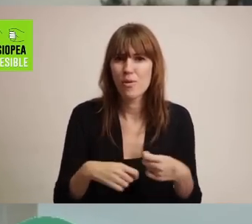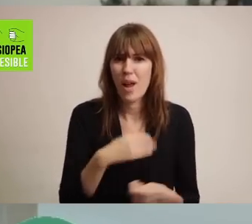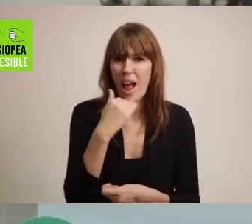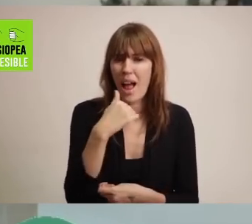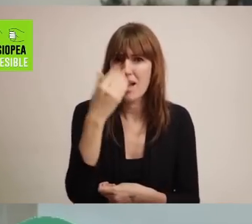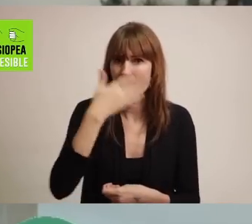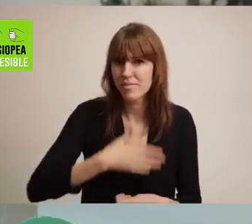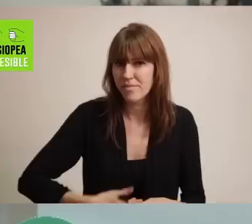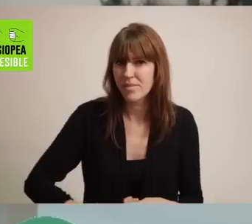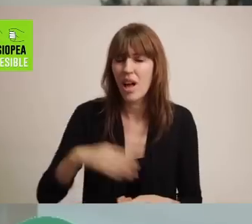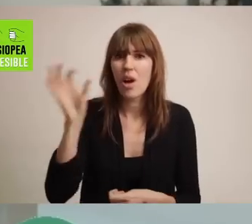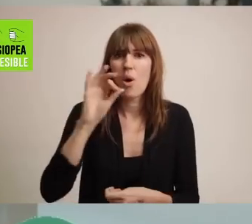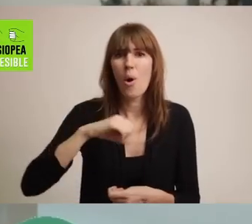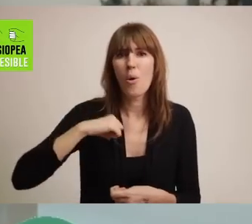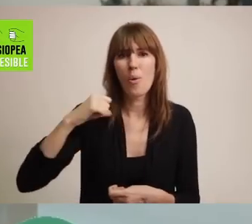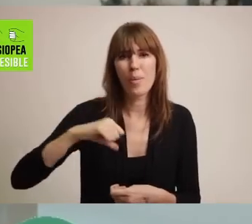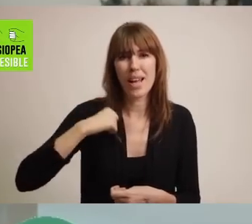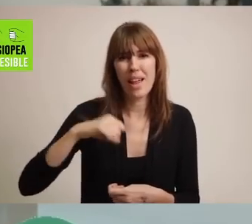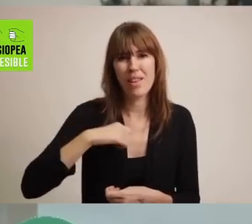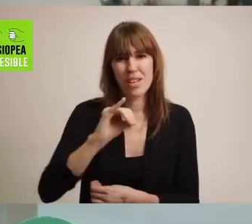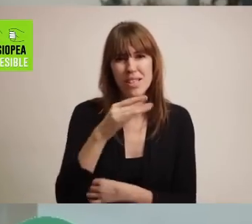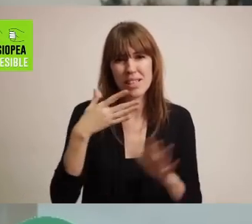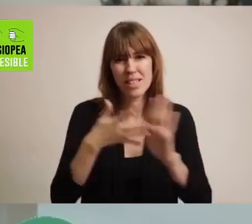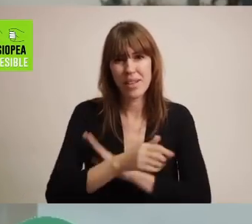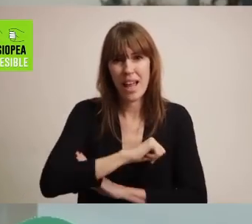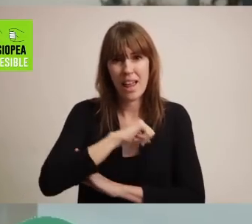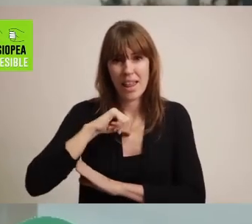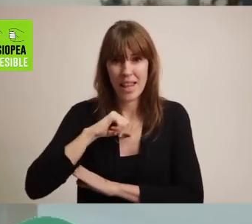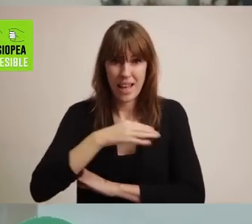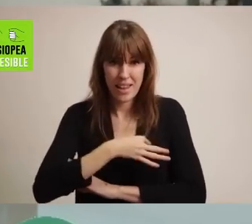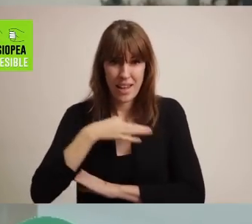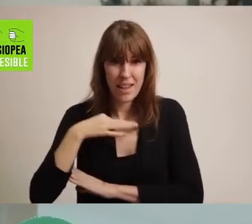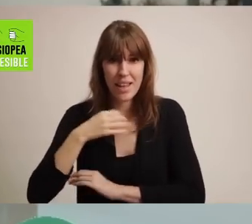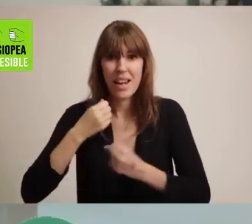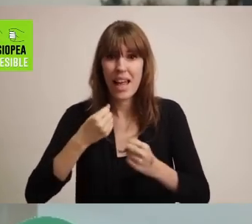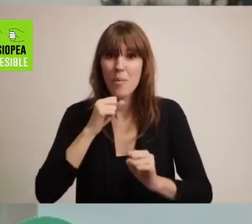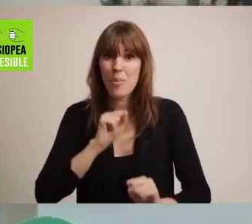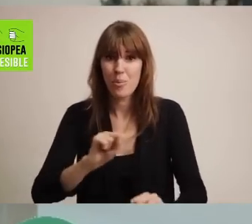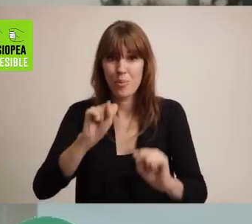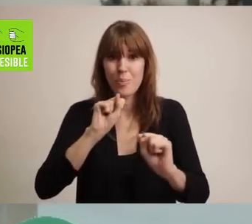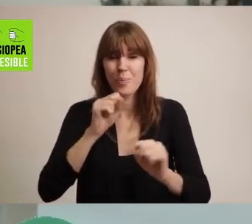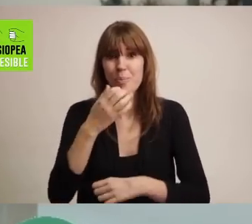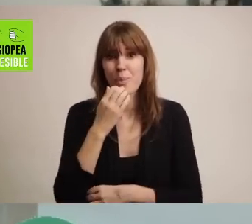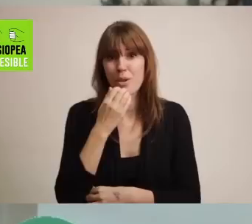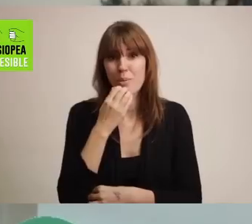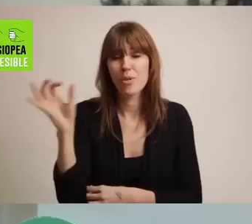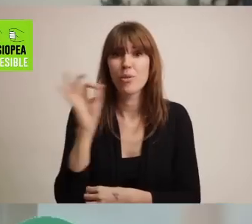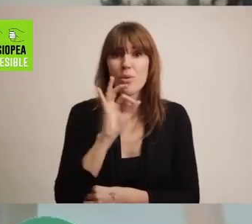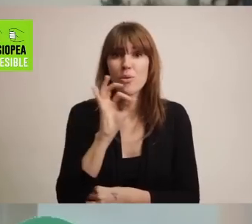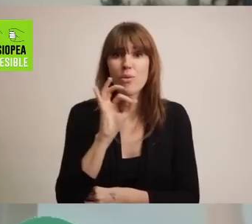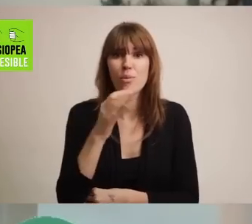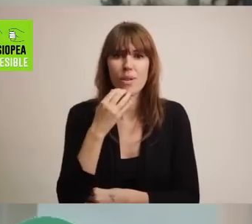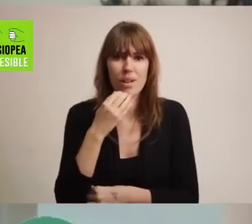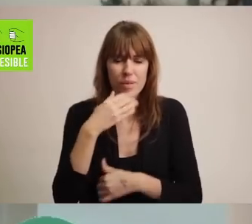que a la persona le han hecho operaciones y tiene unas cicatrices que están bloqueando la energía, que ha habido que estar sometida a una serie